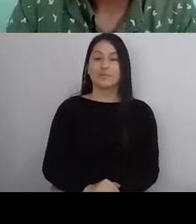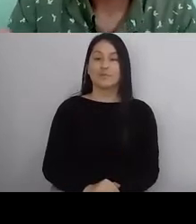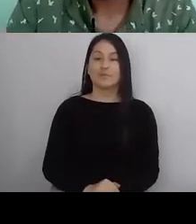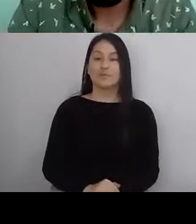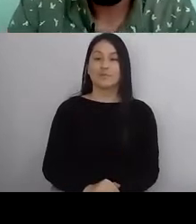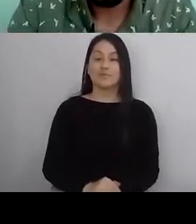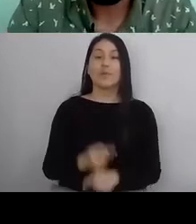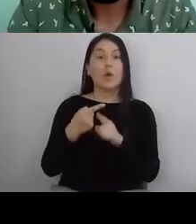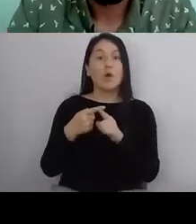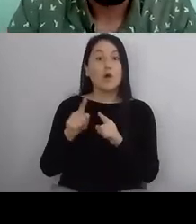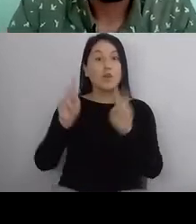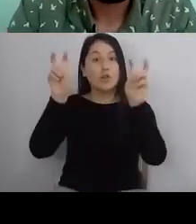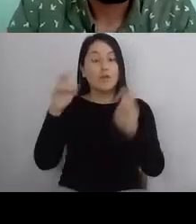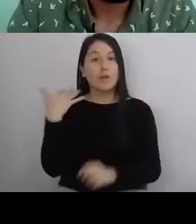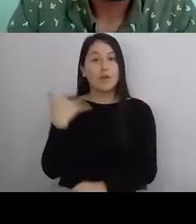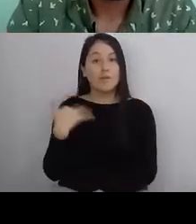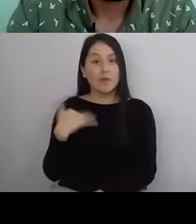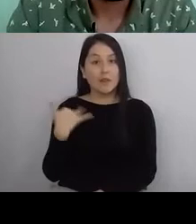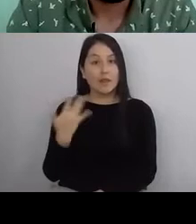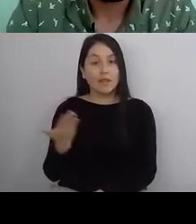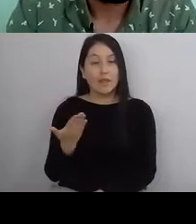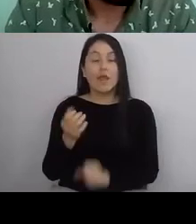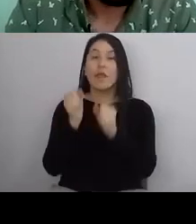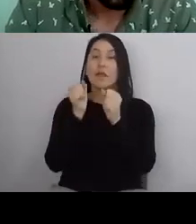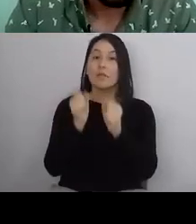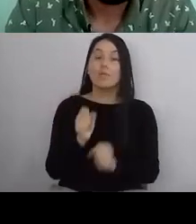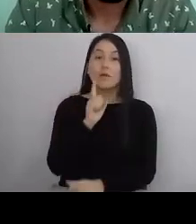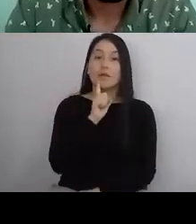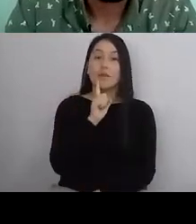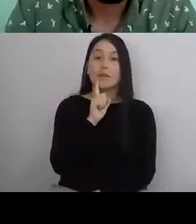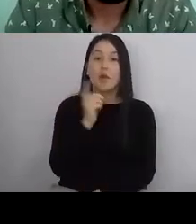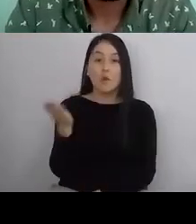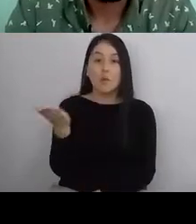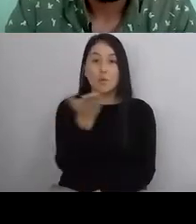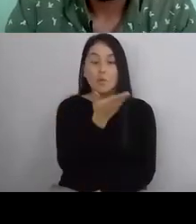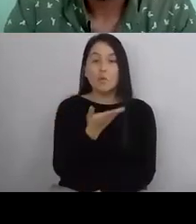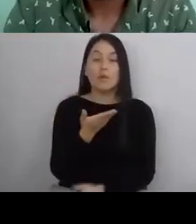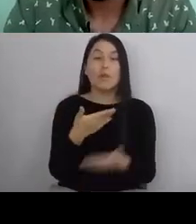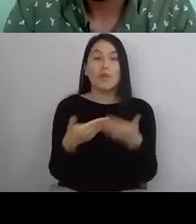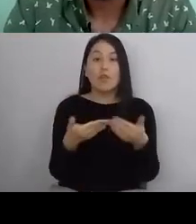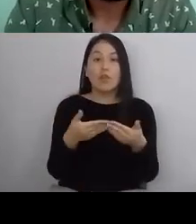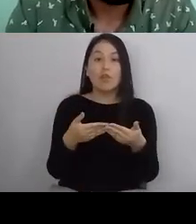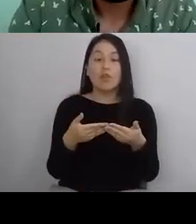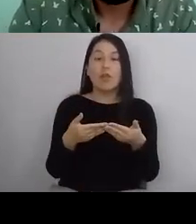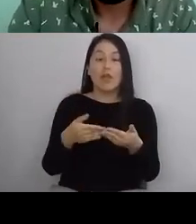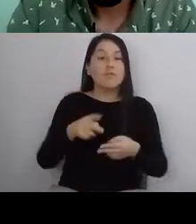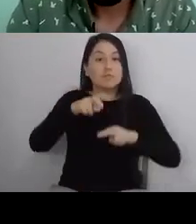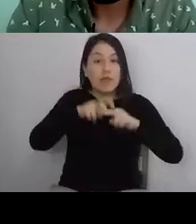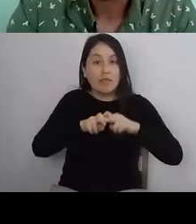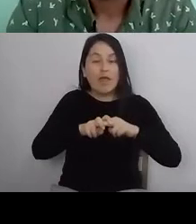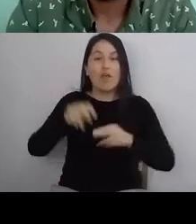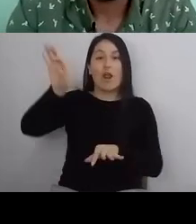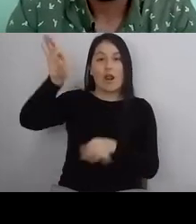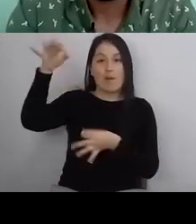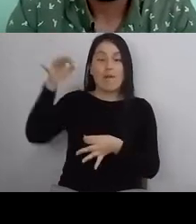Otro punto importante es que puedan tener, donde ustedes se encuentren ubicados, lápiz y papel para ir tomando